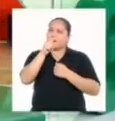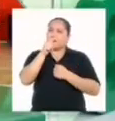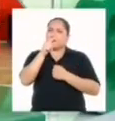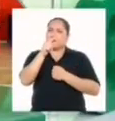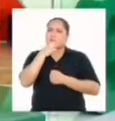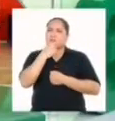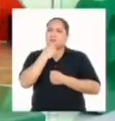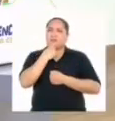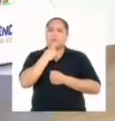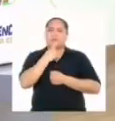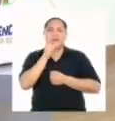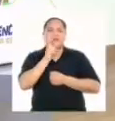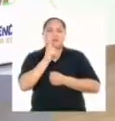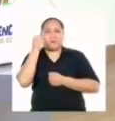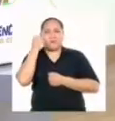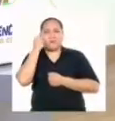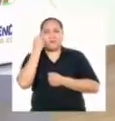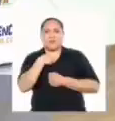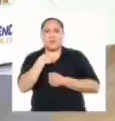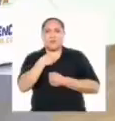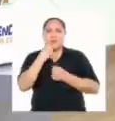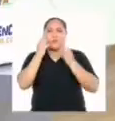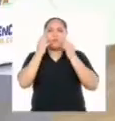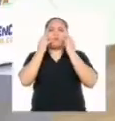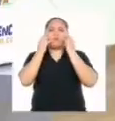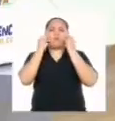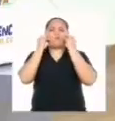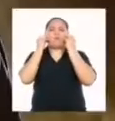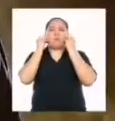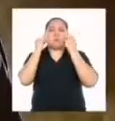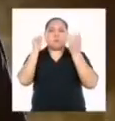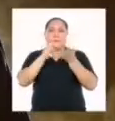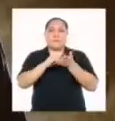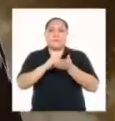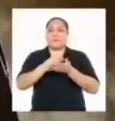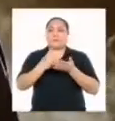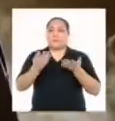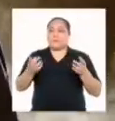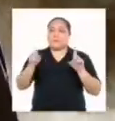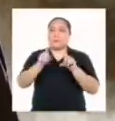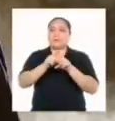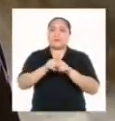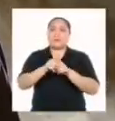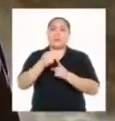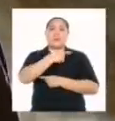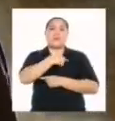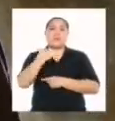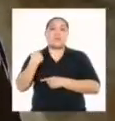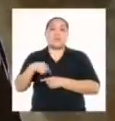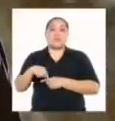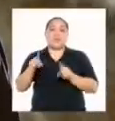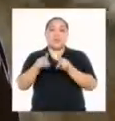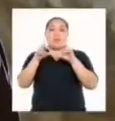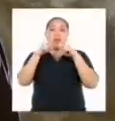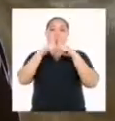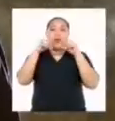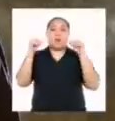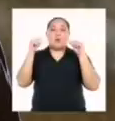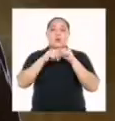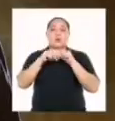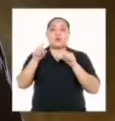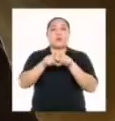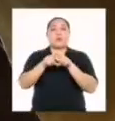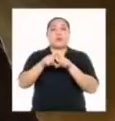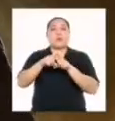ti? No creo, yo soy más cachetoncito. Además de los chinos y los japoneses, los